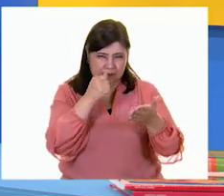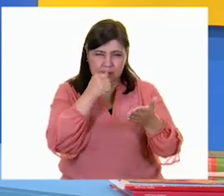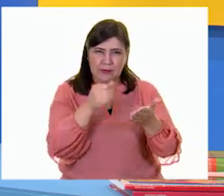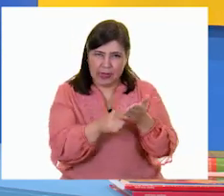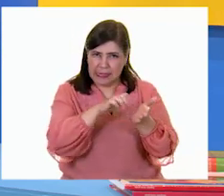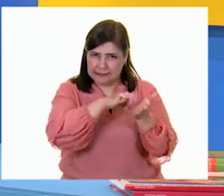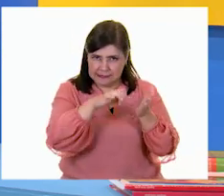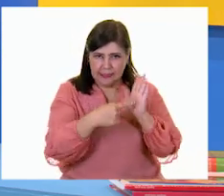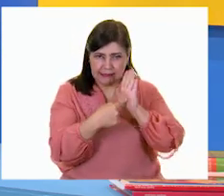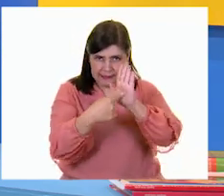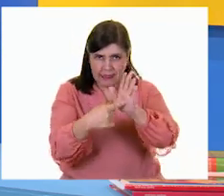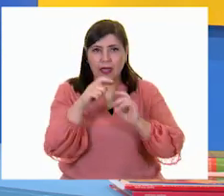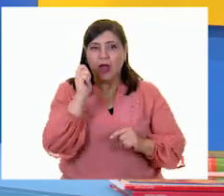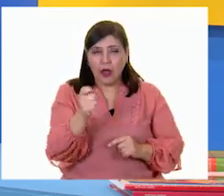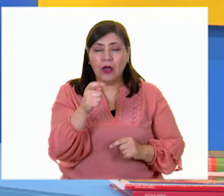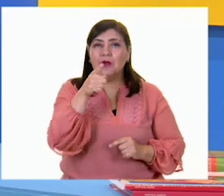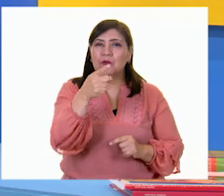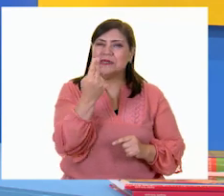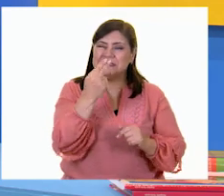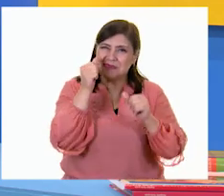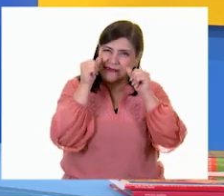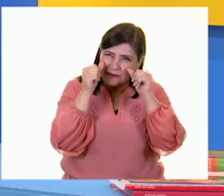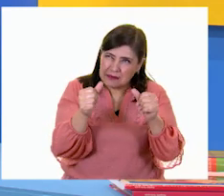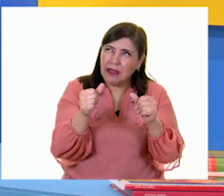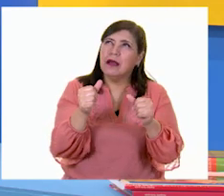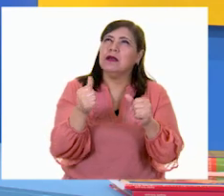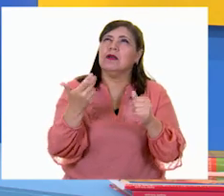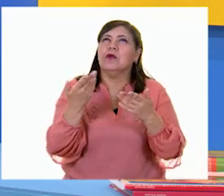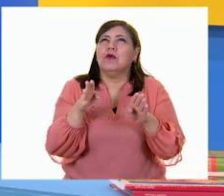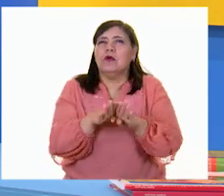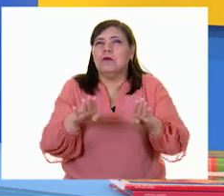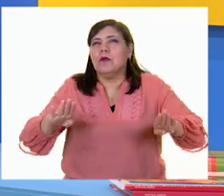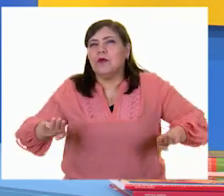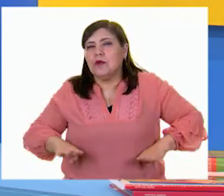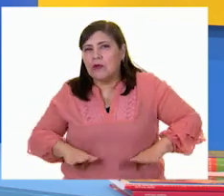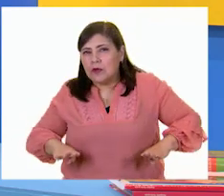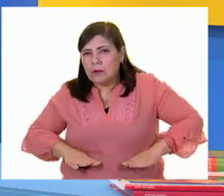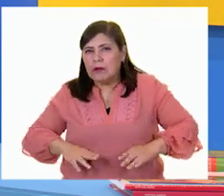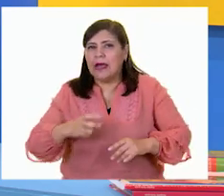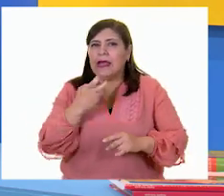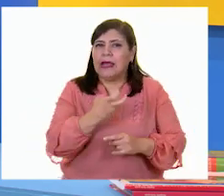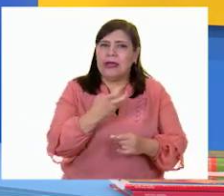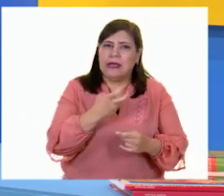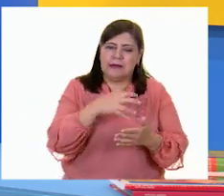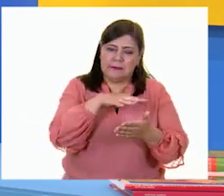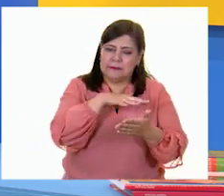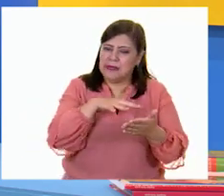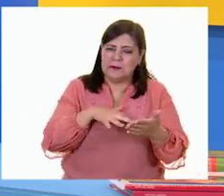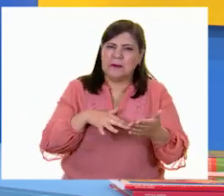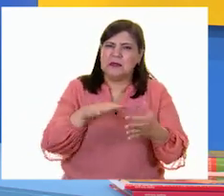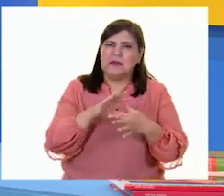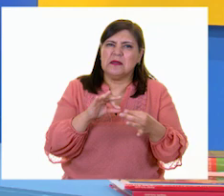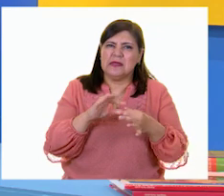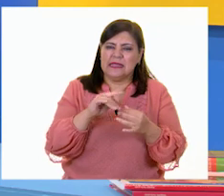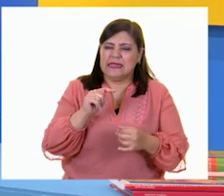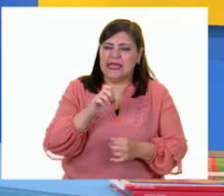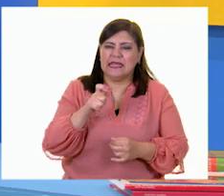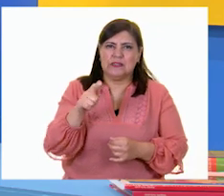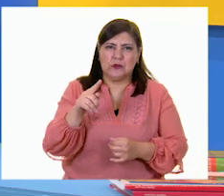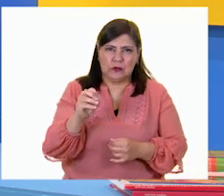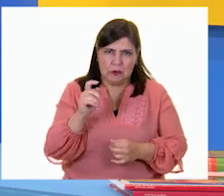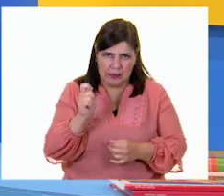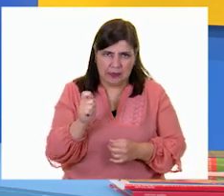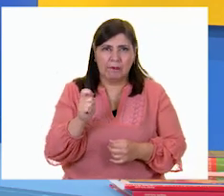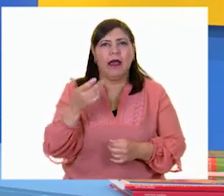que centren su atención en las particularidades básicas de esta clase de texto. Me refiero a las que